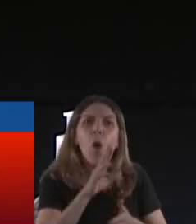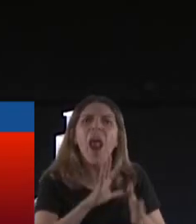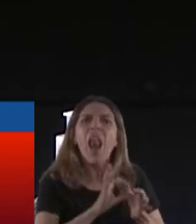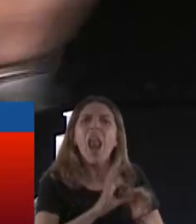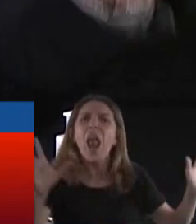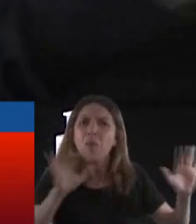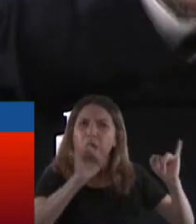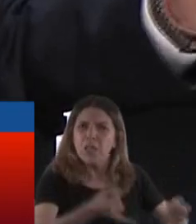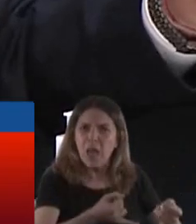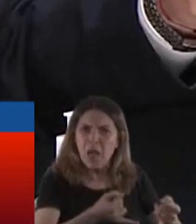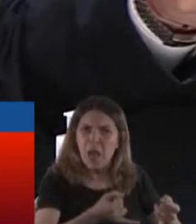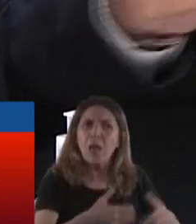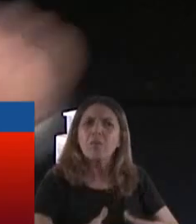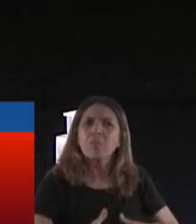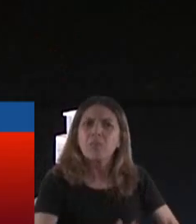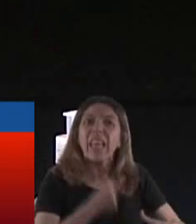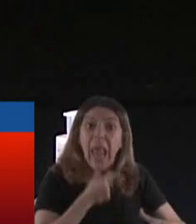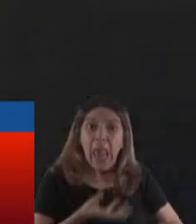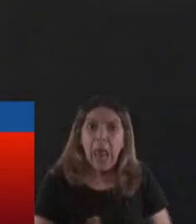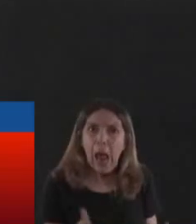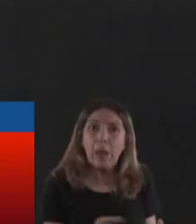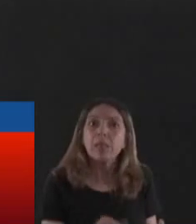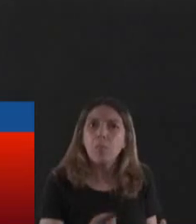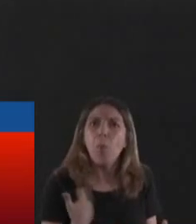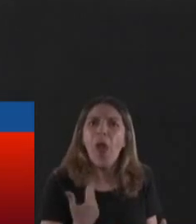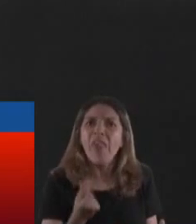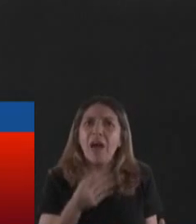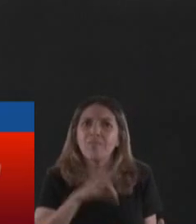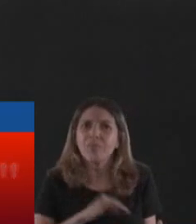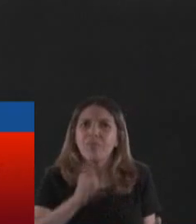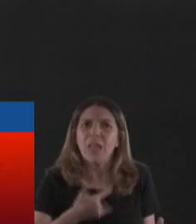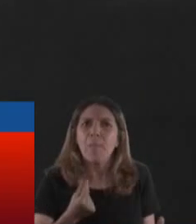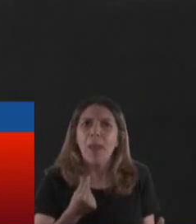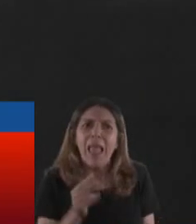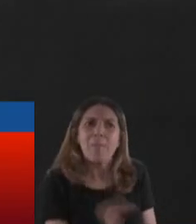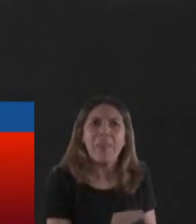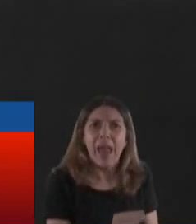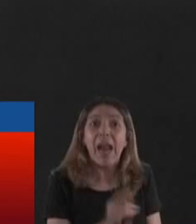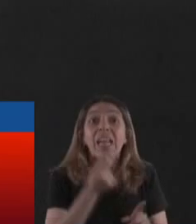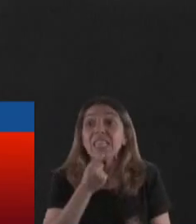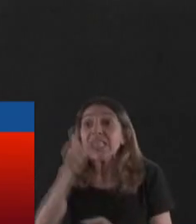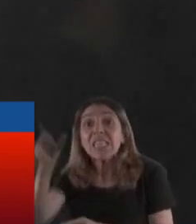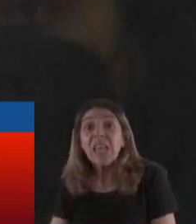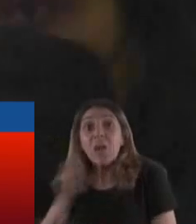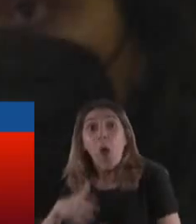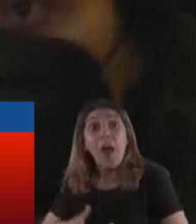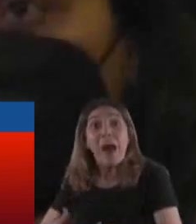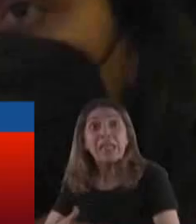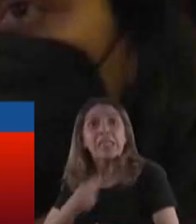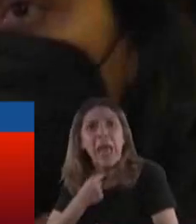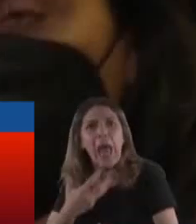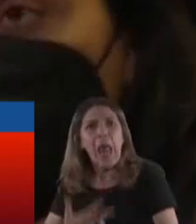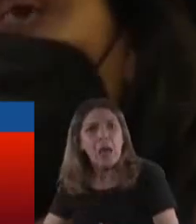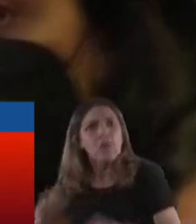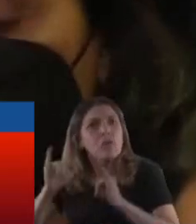su hijo tenga la posibilidad de criarlo y quien no quiera tenerlo tenga la posibilidad de interrumpir voluntariamente su embarazo.